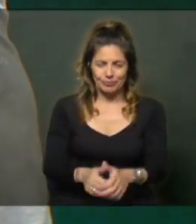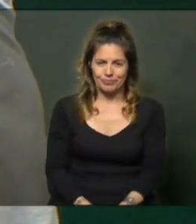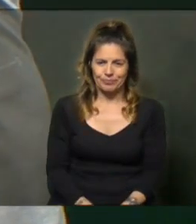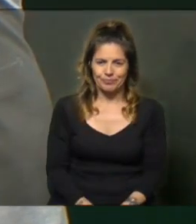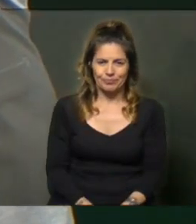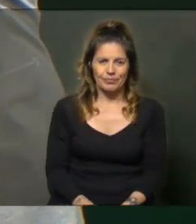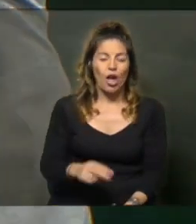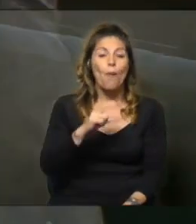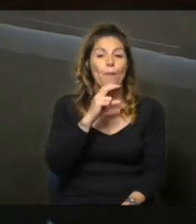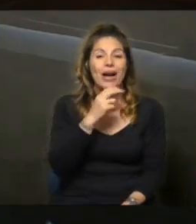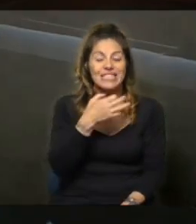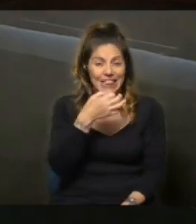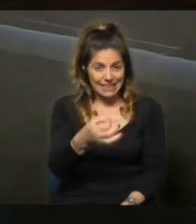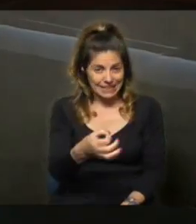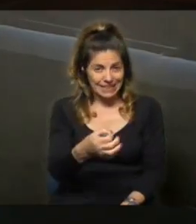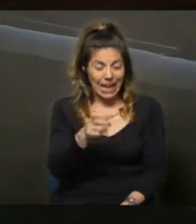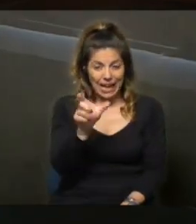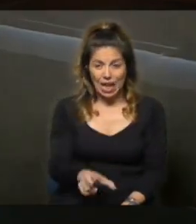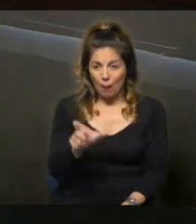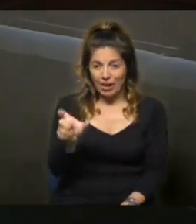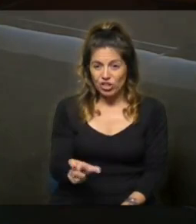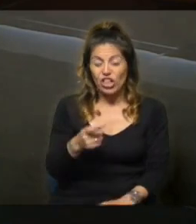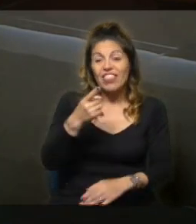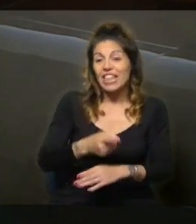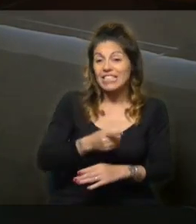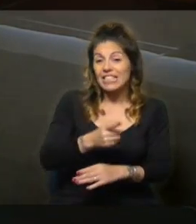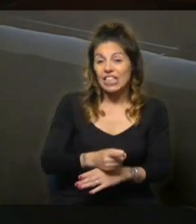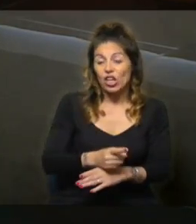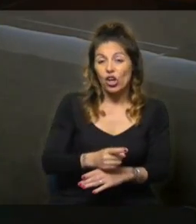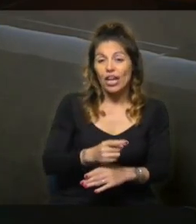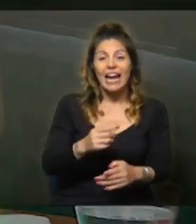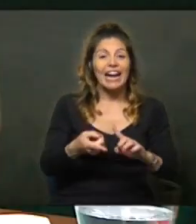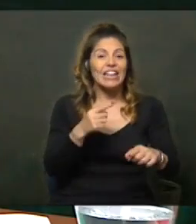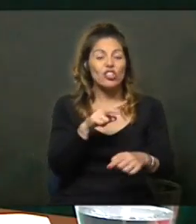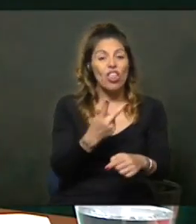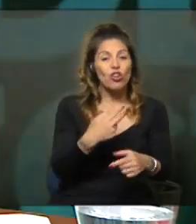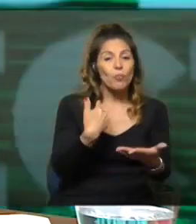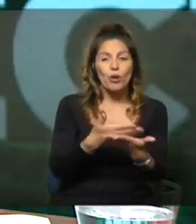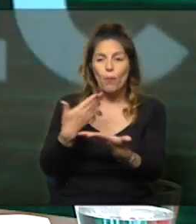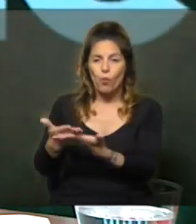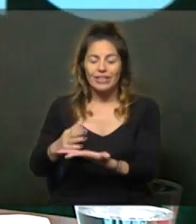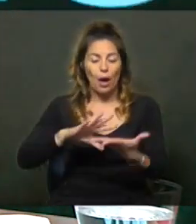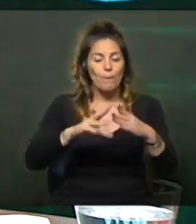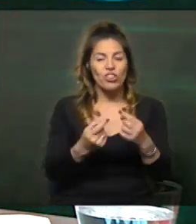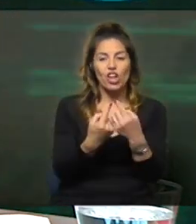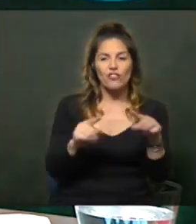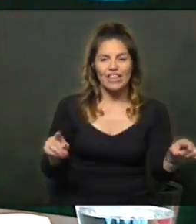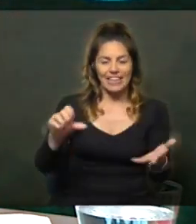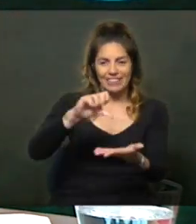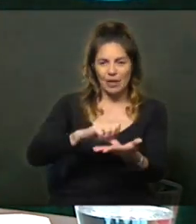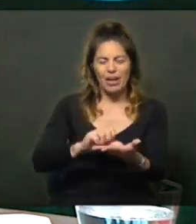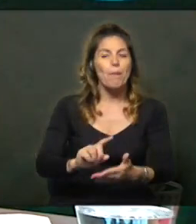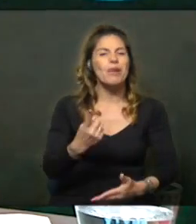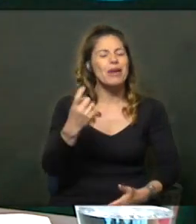masa decía no este las personas tomaron una decisión respecto a dos propuestas y dos modelos diferentes de país qué primera reflexión les